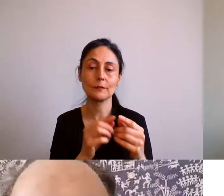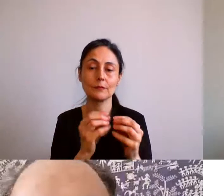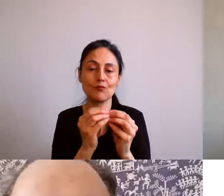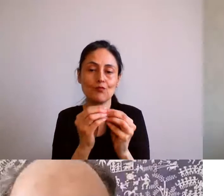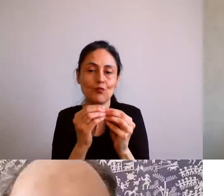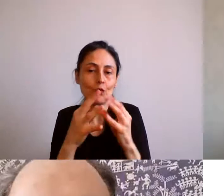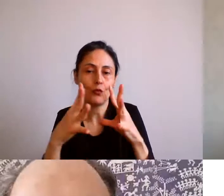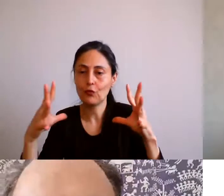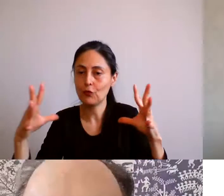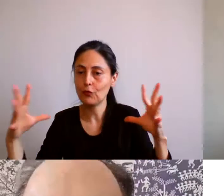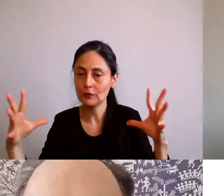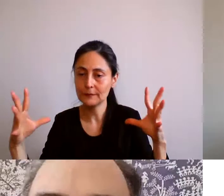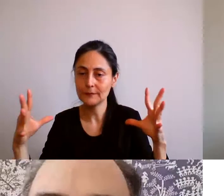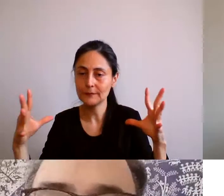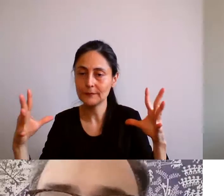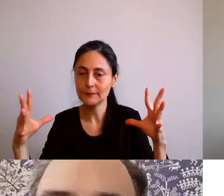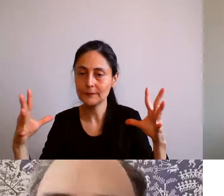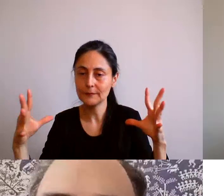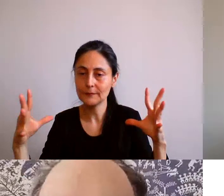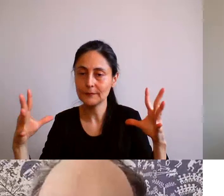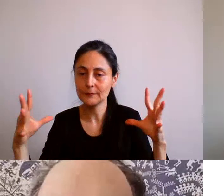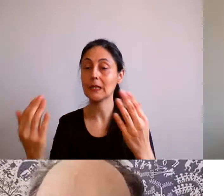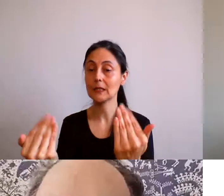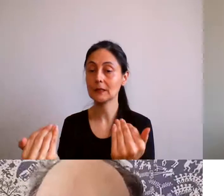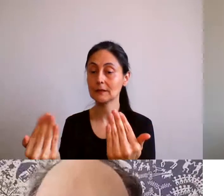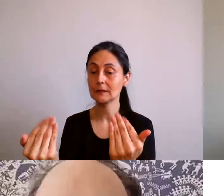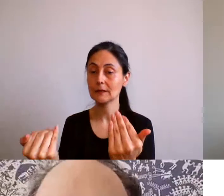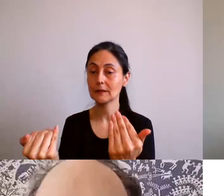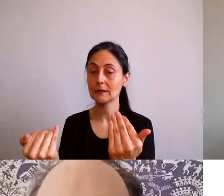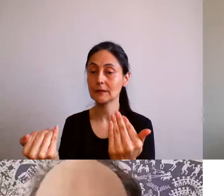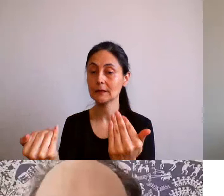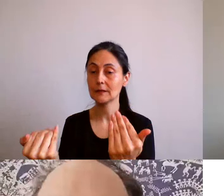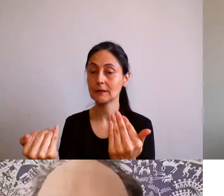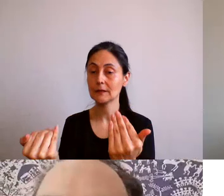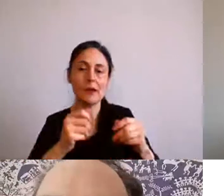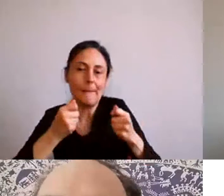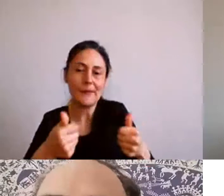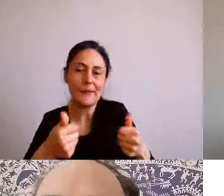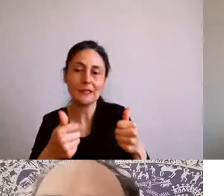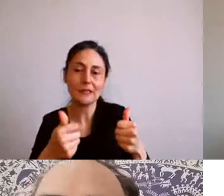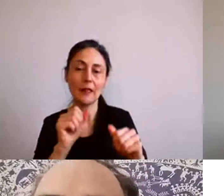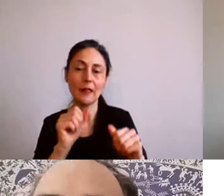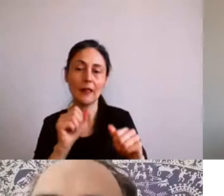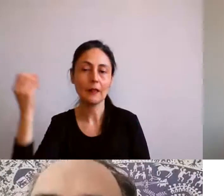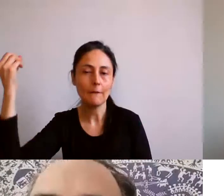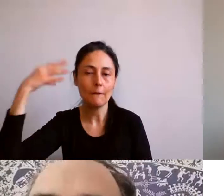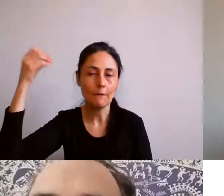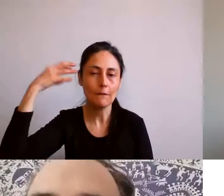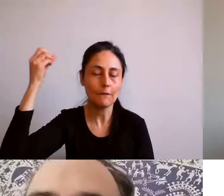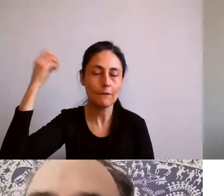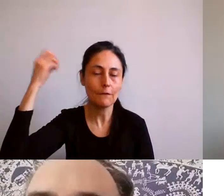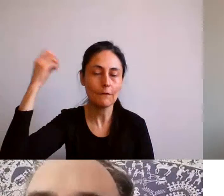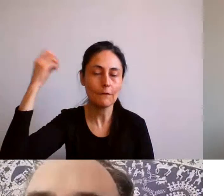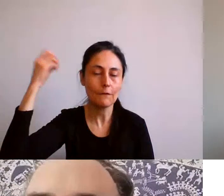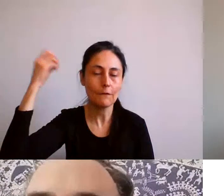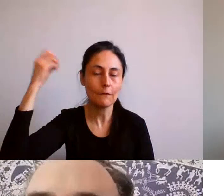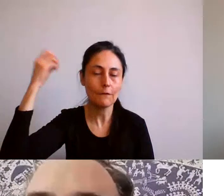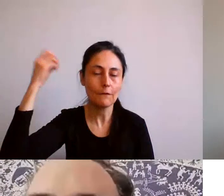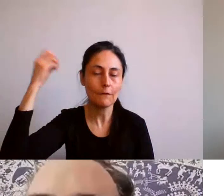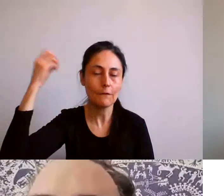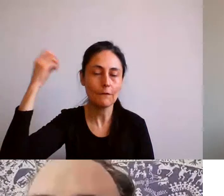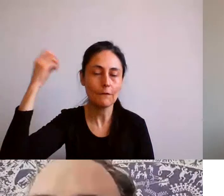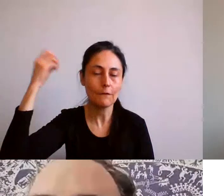otro lado, por la capacidad formadora que tenemos, y por otra parte, porque estamos formando gente para cuidar a otros,